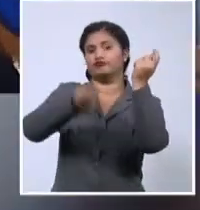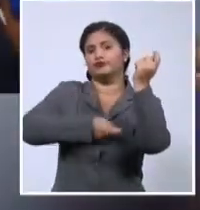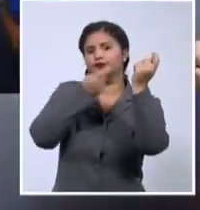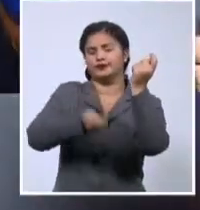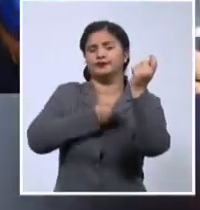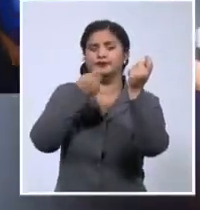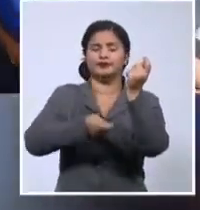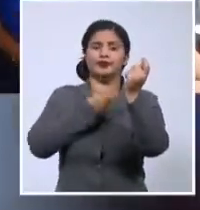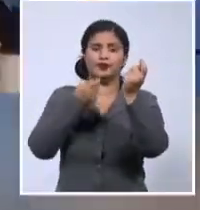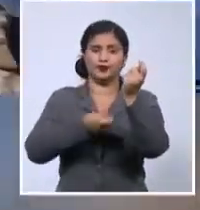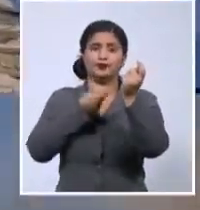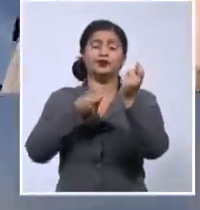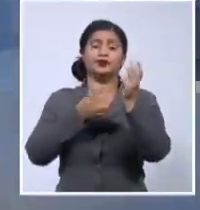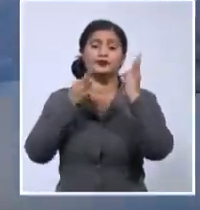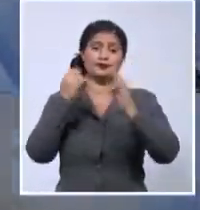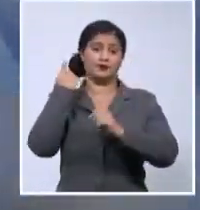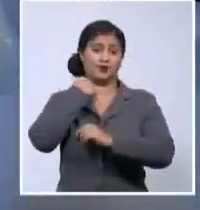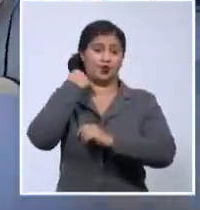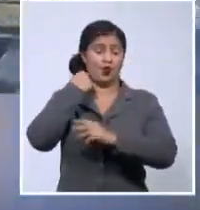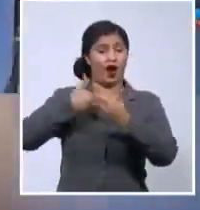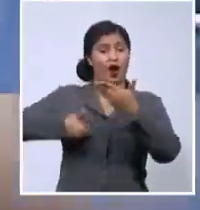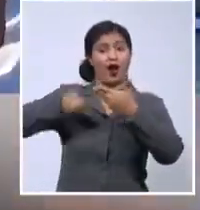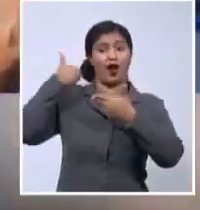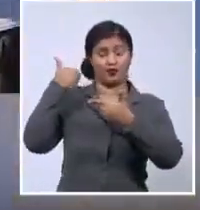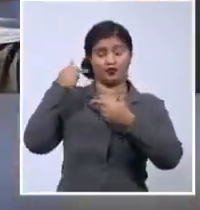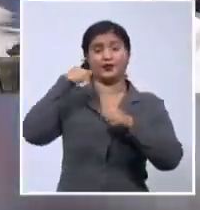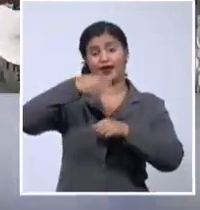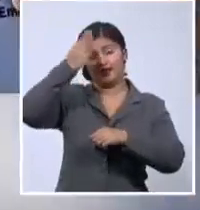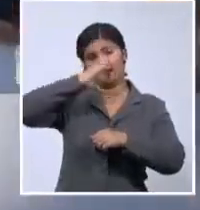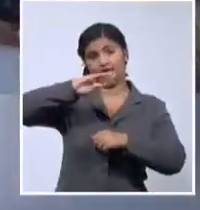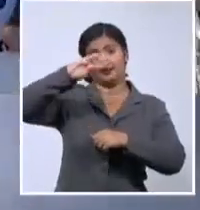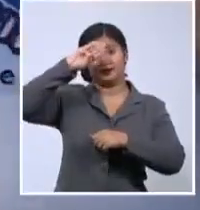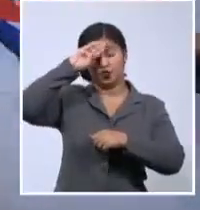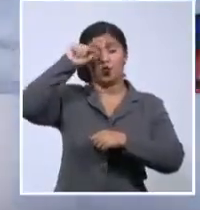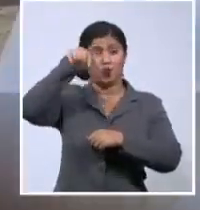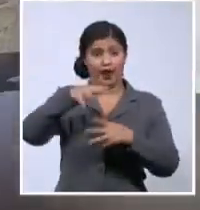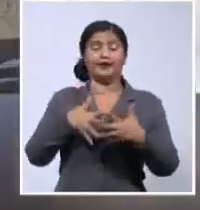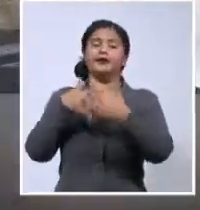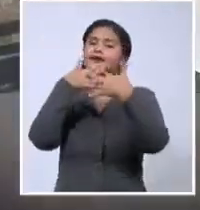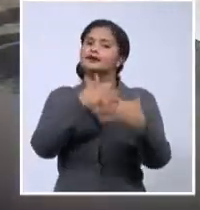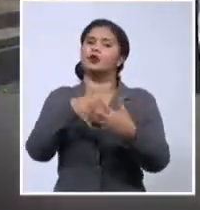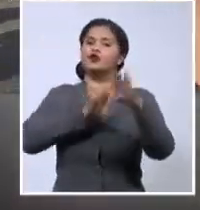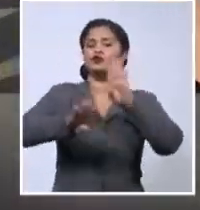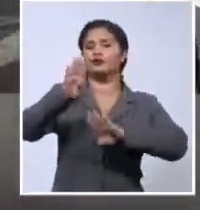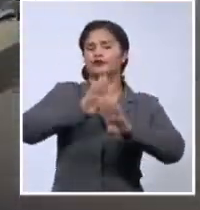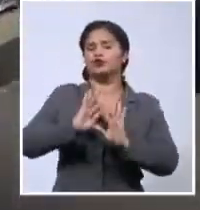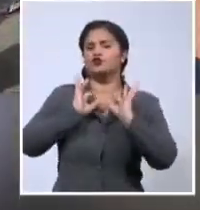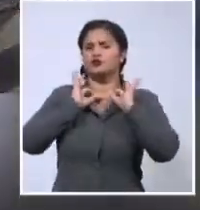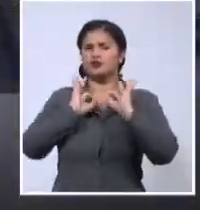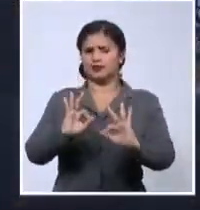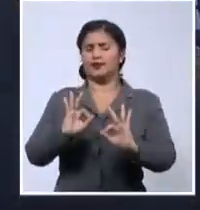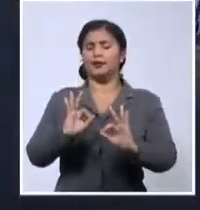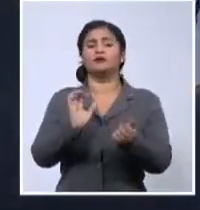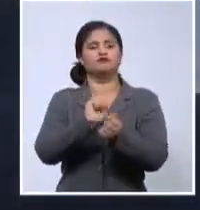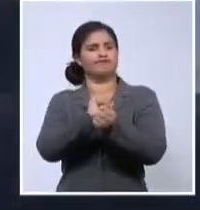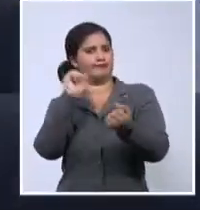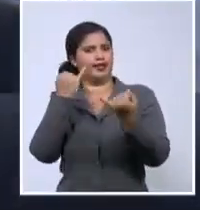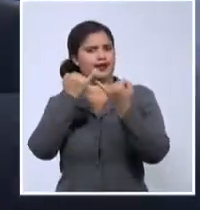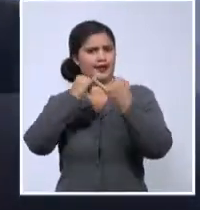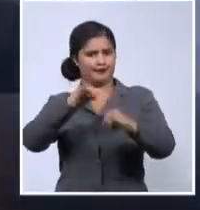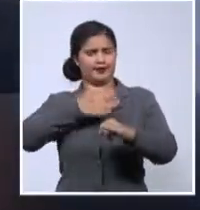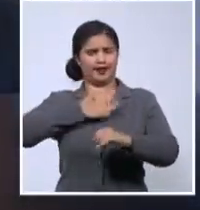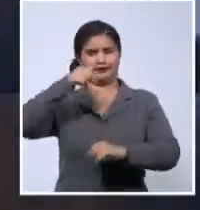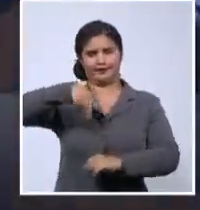patriótica cubana en tierras de eeuu defendiendo siempre la soberanía de la mayor de las